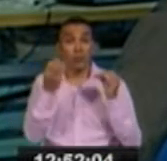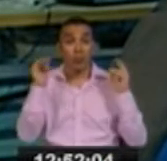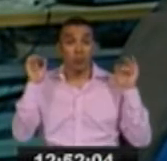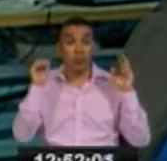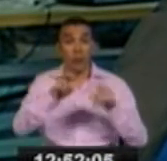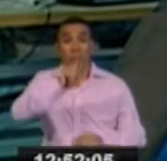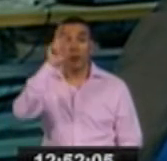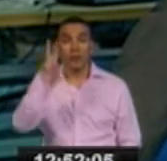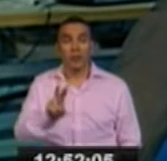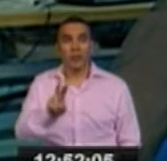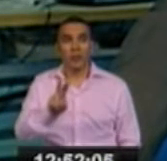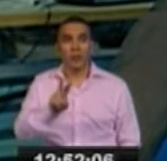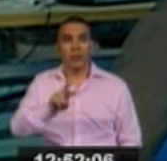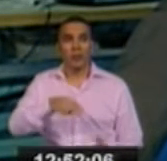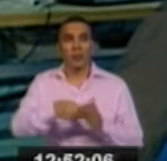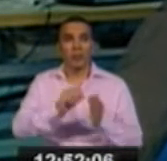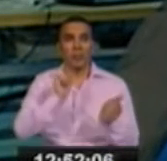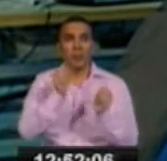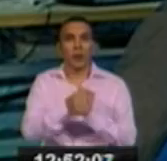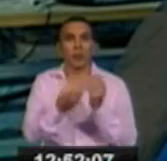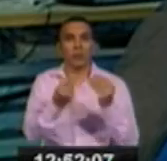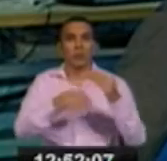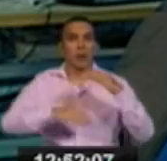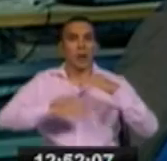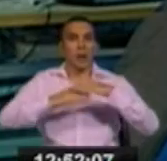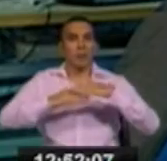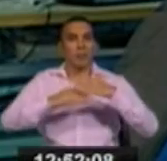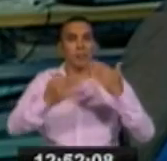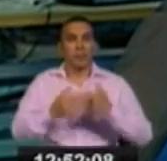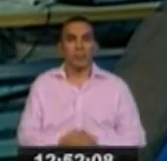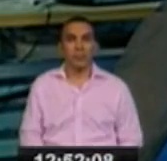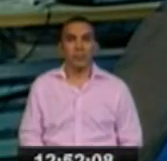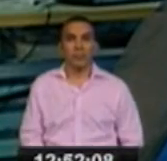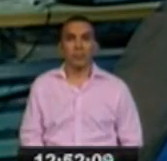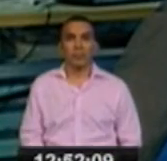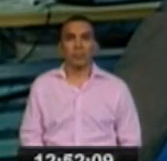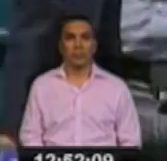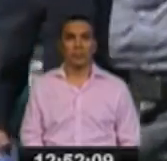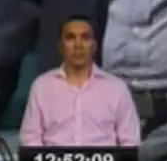migratorio de venezolanos rebasó los límites.